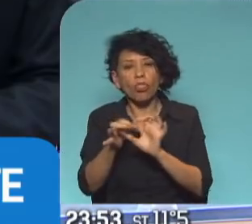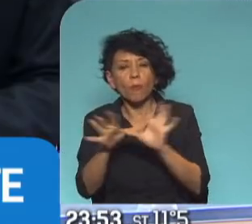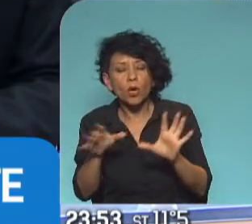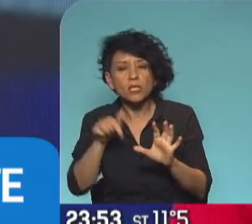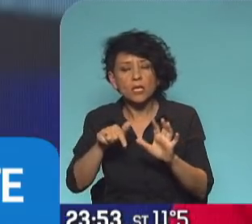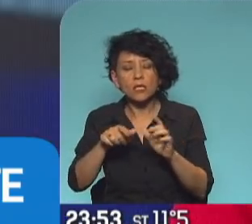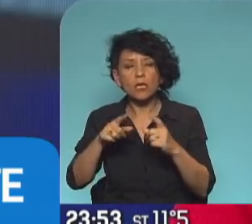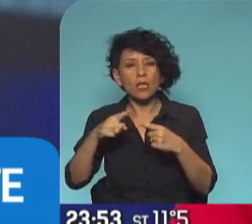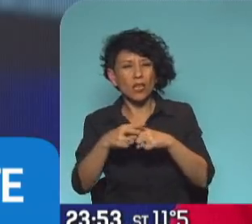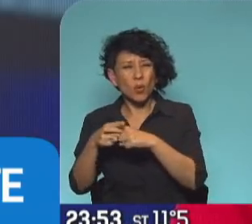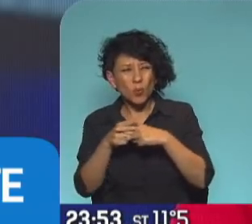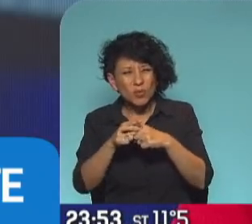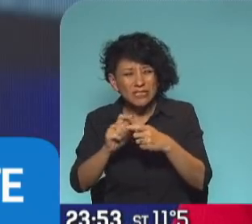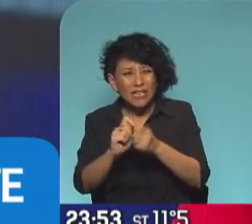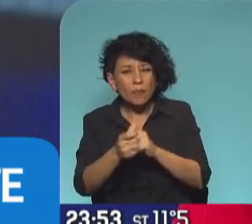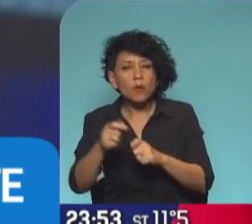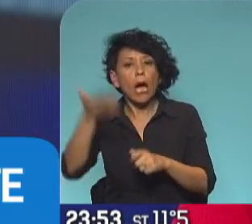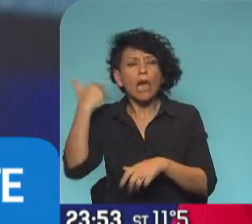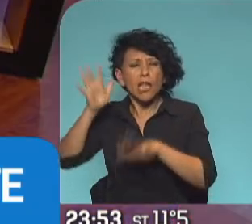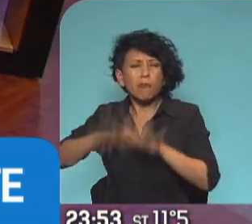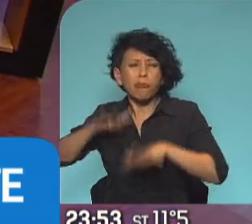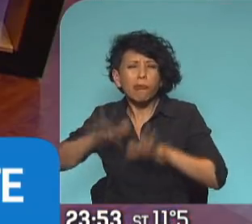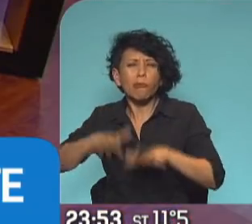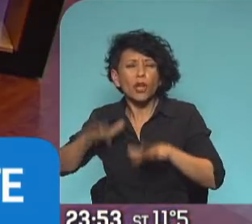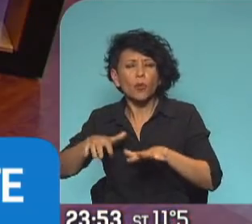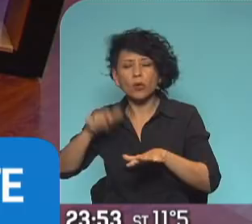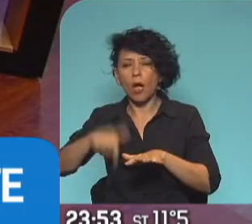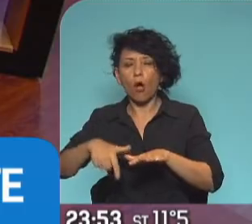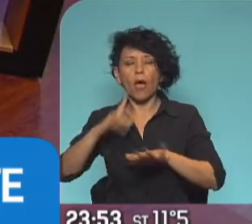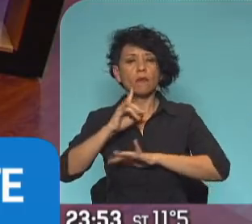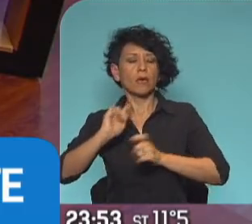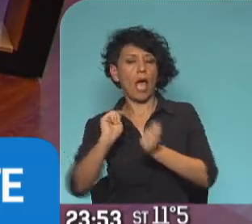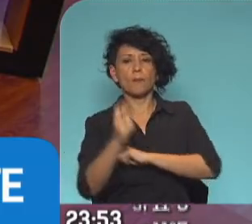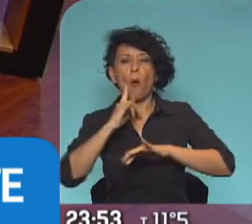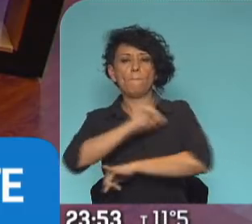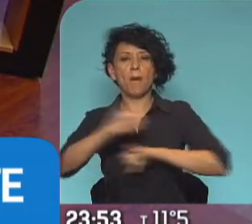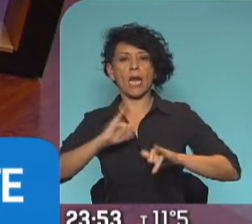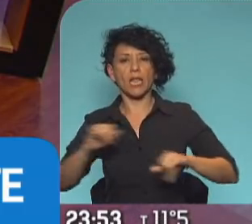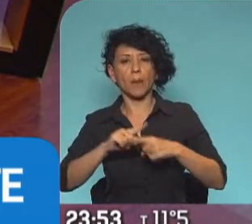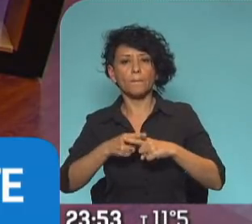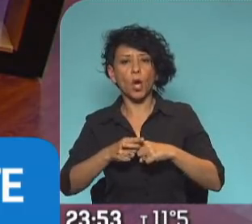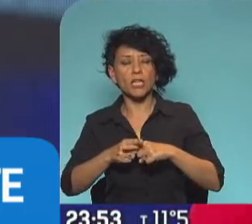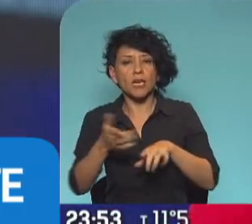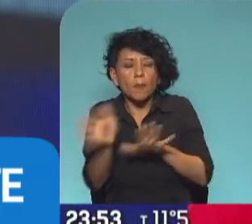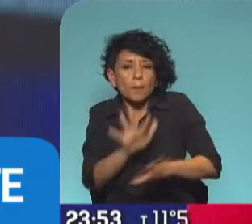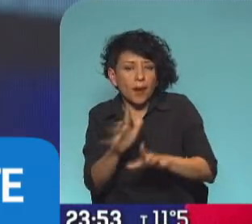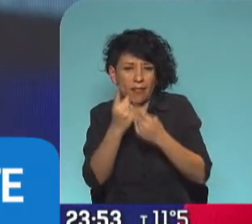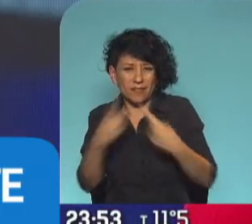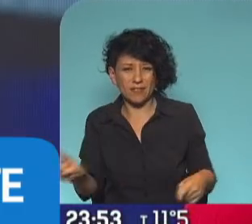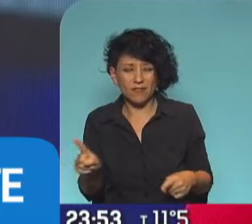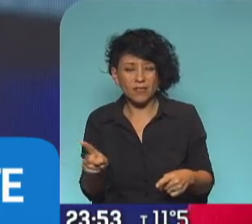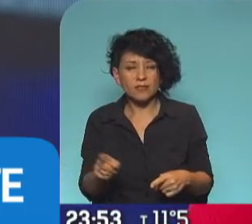política, ¿no? Sí, sí, Esto de la además tribuna también- y ahora después el puro marketing político que implica una preparación como distinta. todos esos